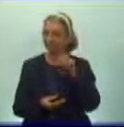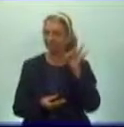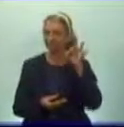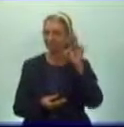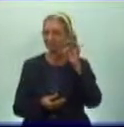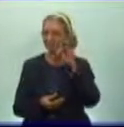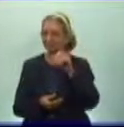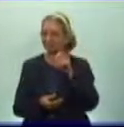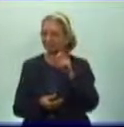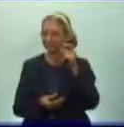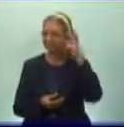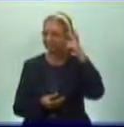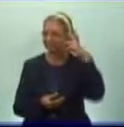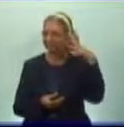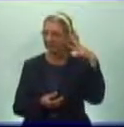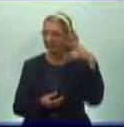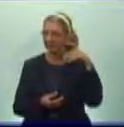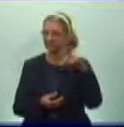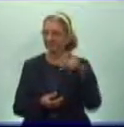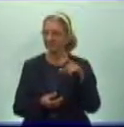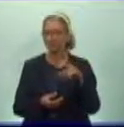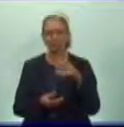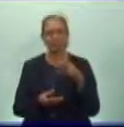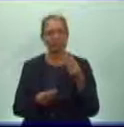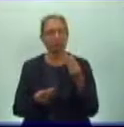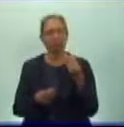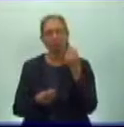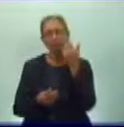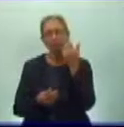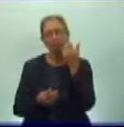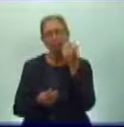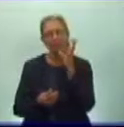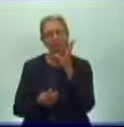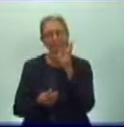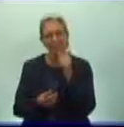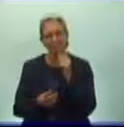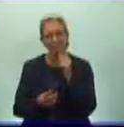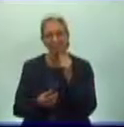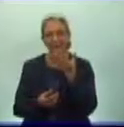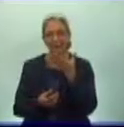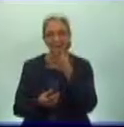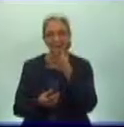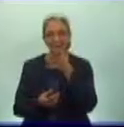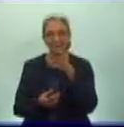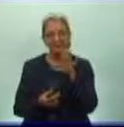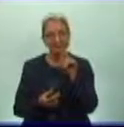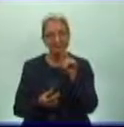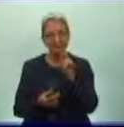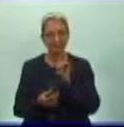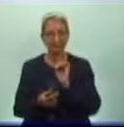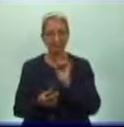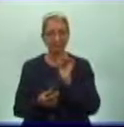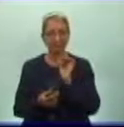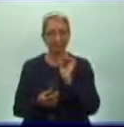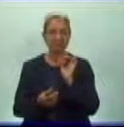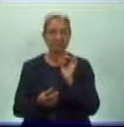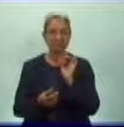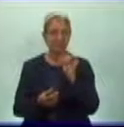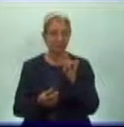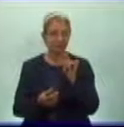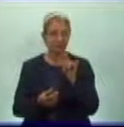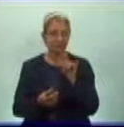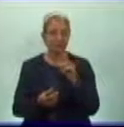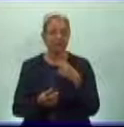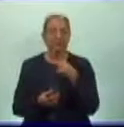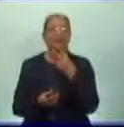muy inteligente que tiene varios colores y que imita a las personas, a los seres humanos.